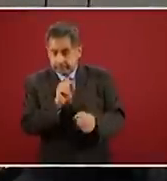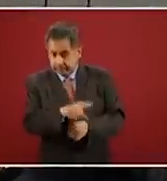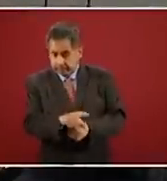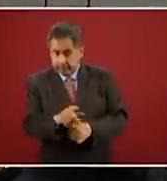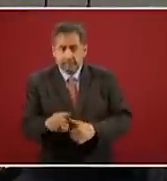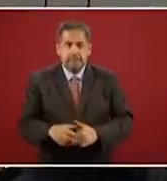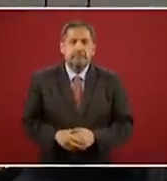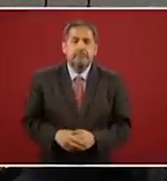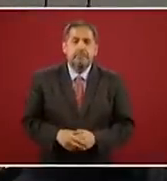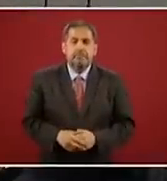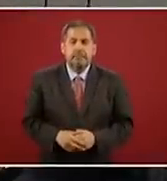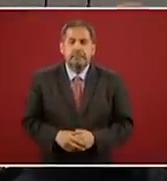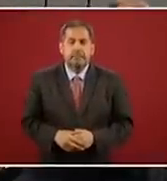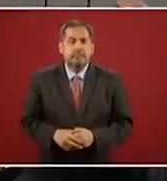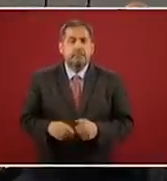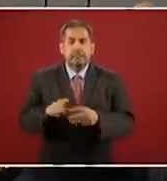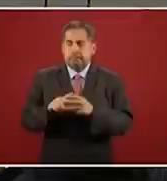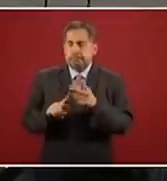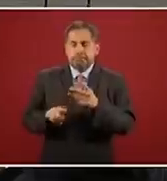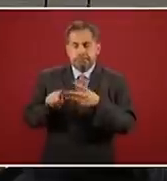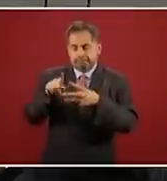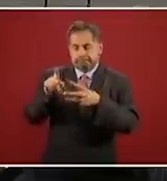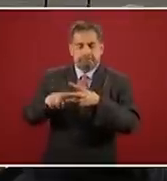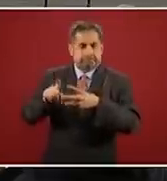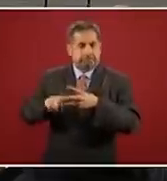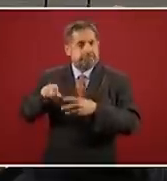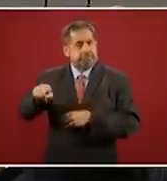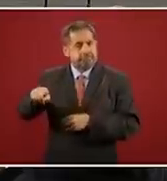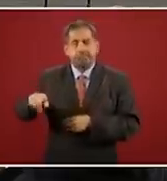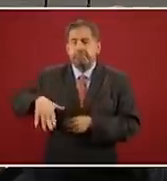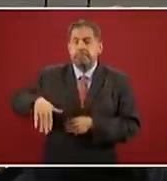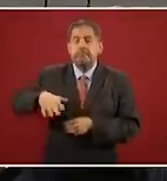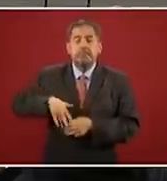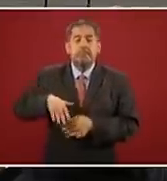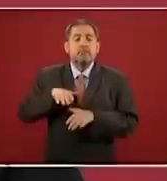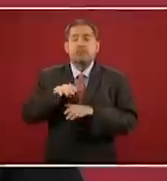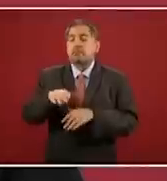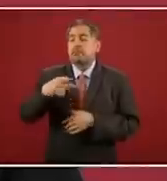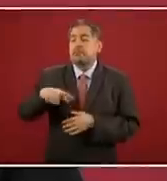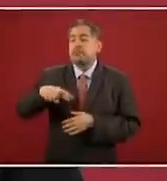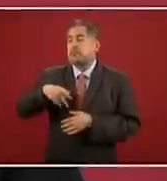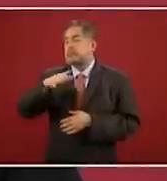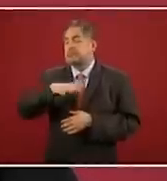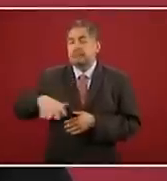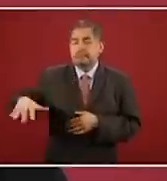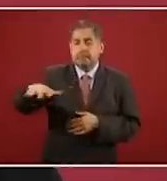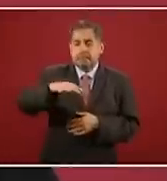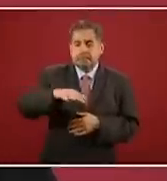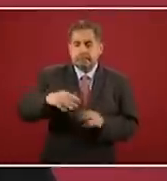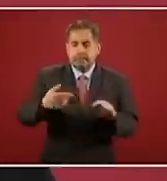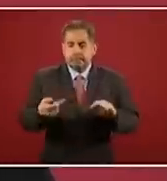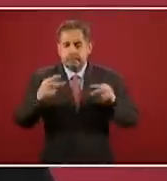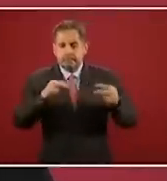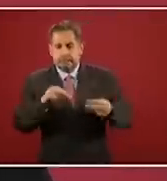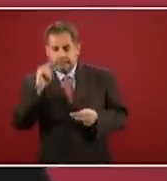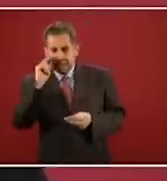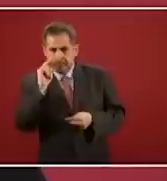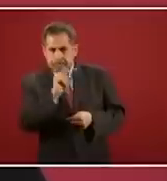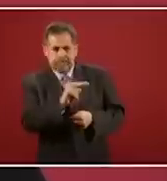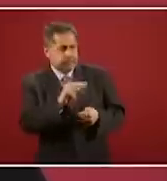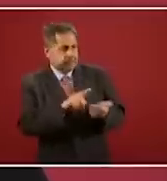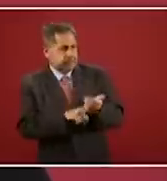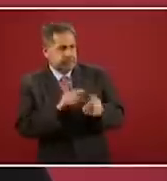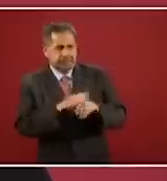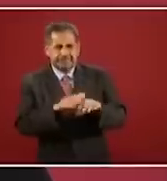respecto a revertir la percepción social, yo creo que El mecanismo